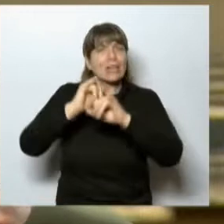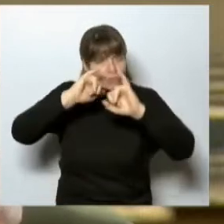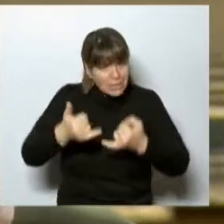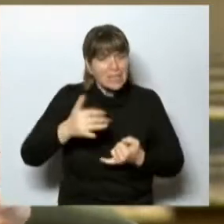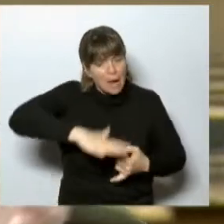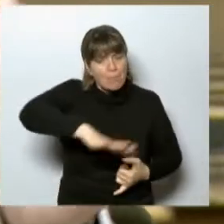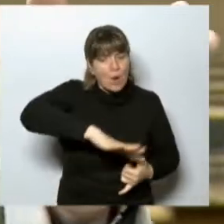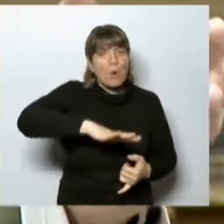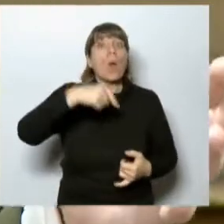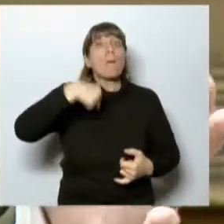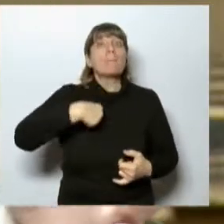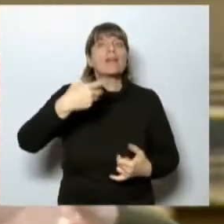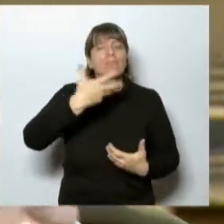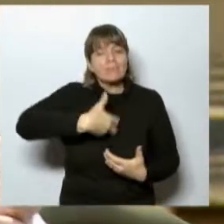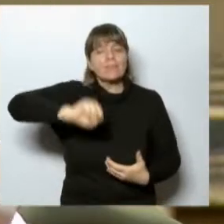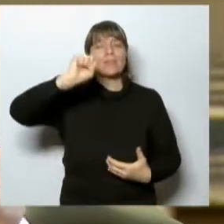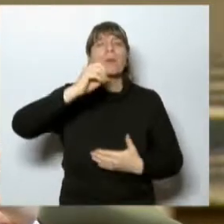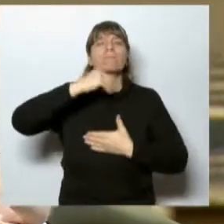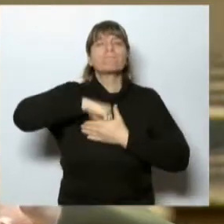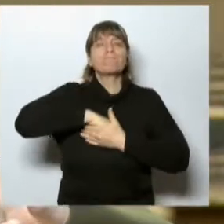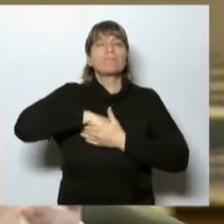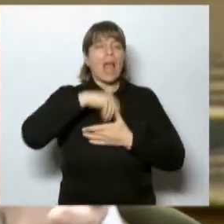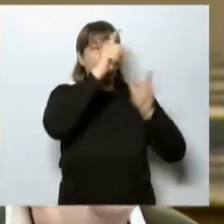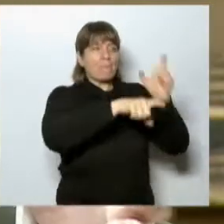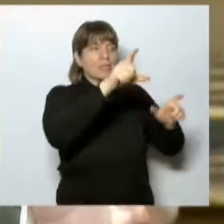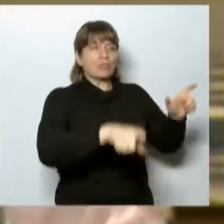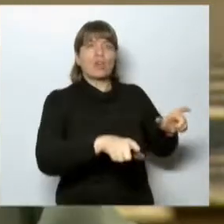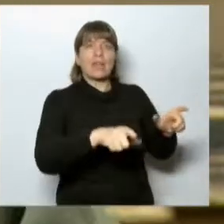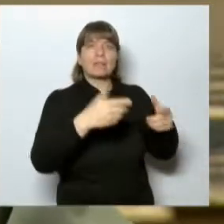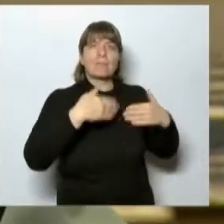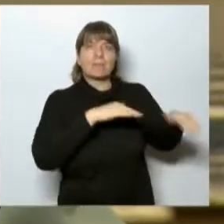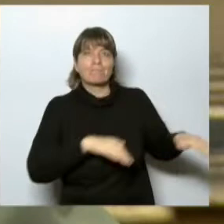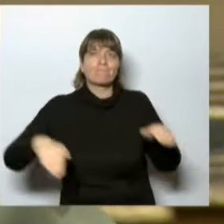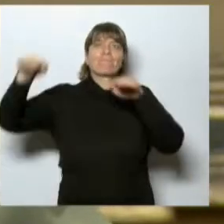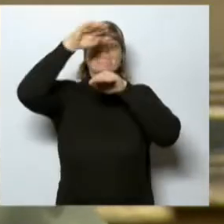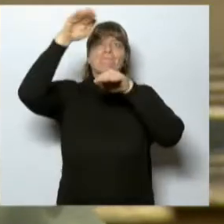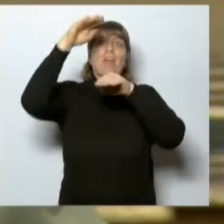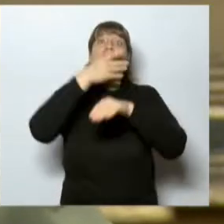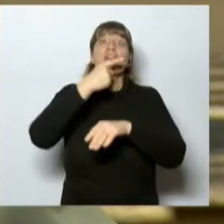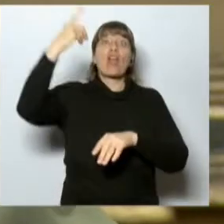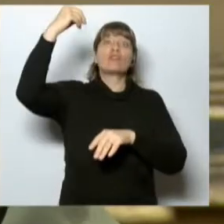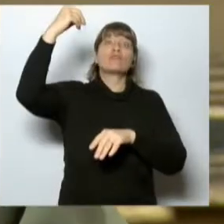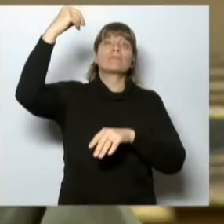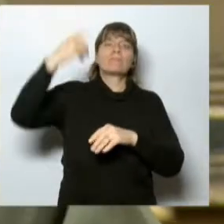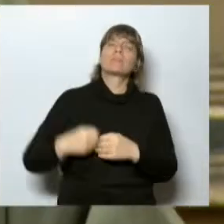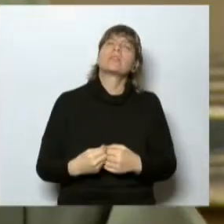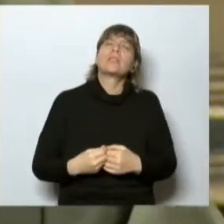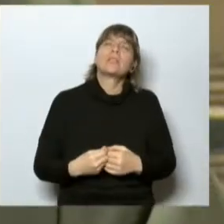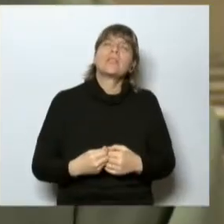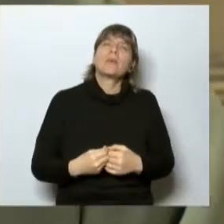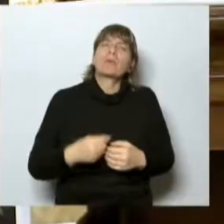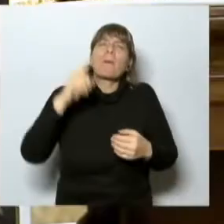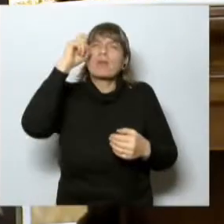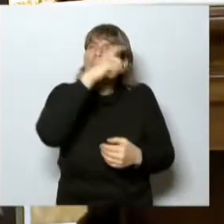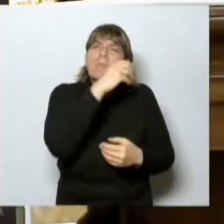Nazaret, pero lleva a su vez a la humanidad al plano de lo divino. ¿Pero dónde está la